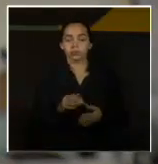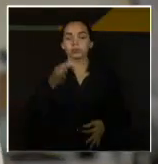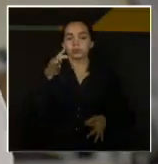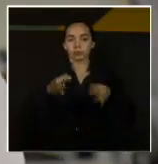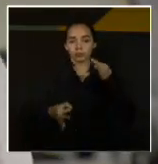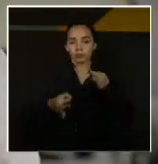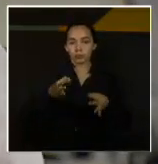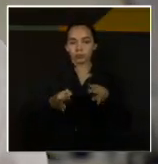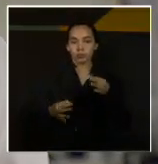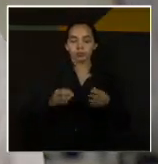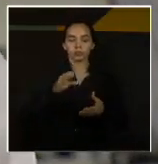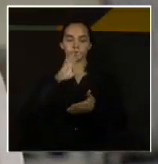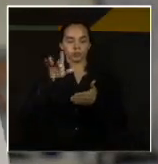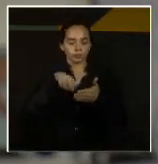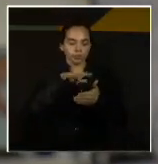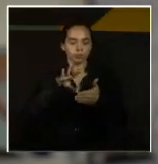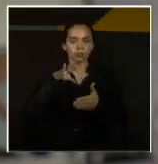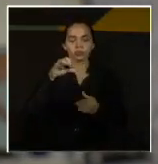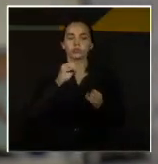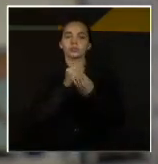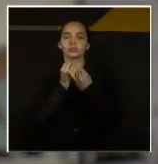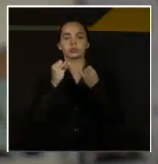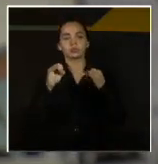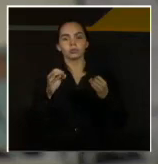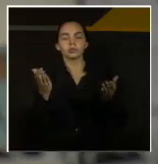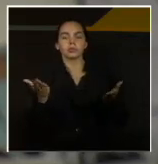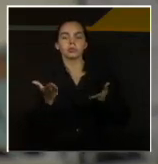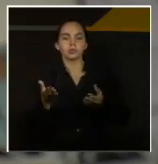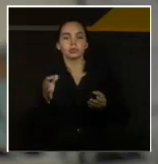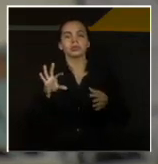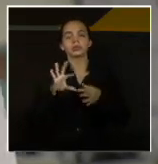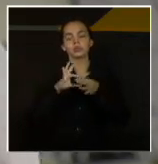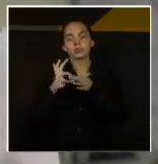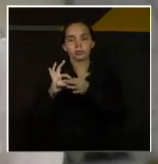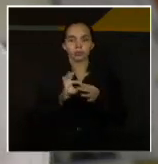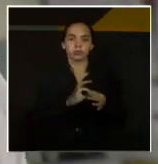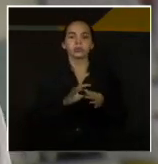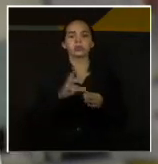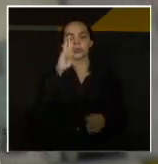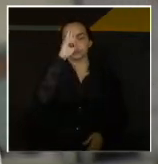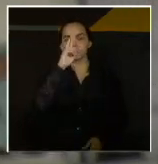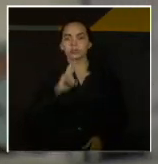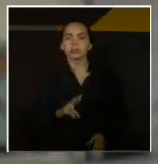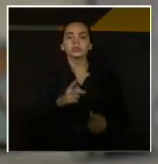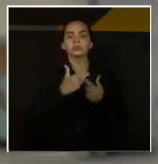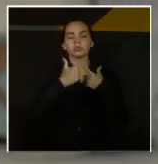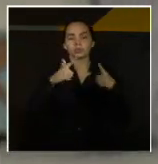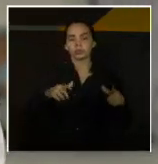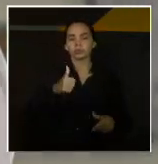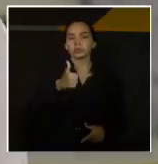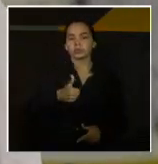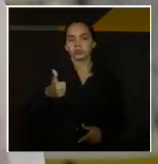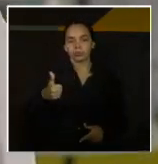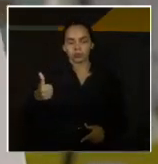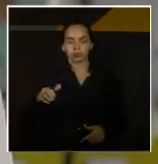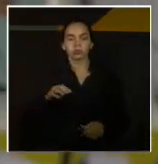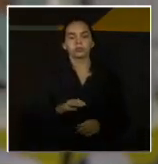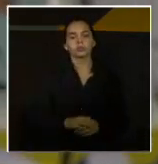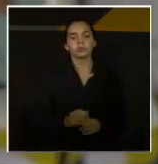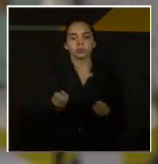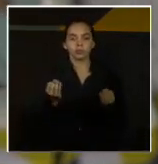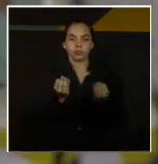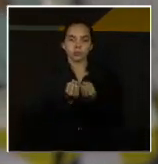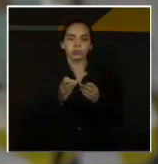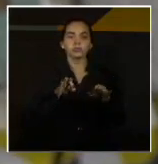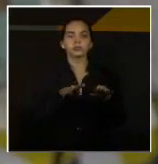de la investigación debida. Eso lo haremos coordinados, respetando la autonomía de cada uno de los poderes. Lo haremos también